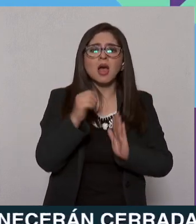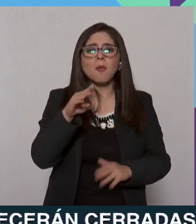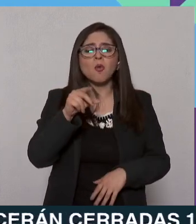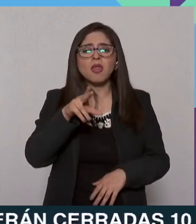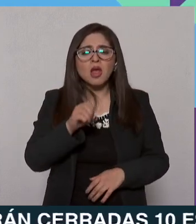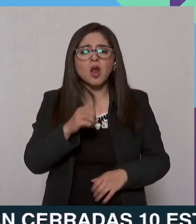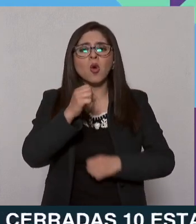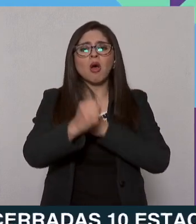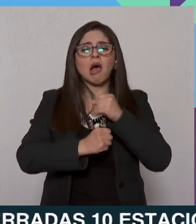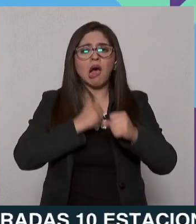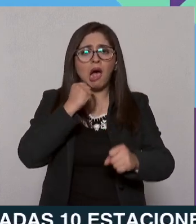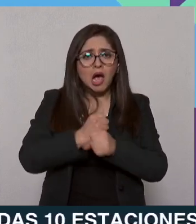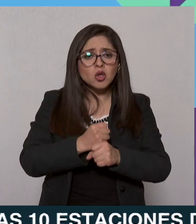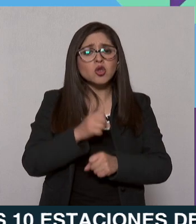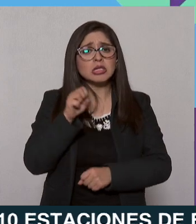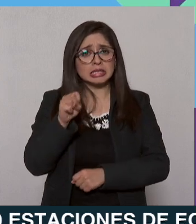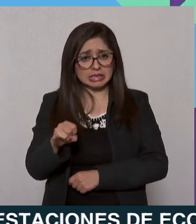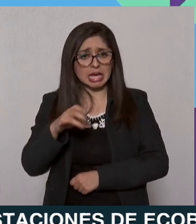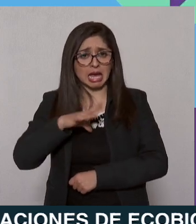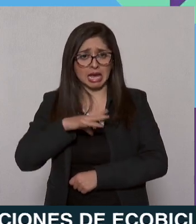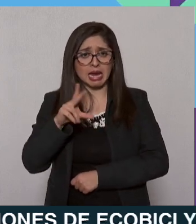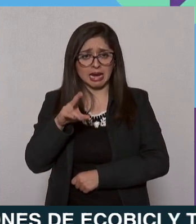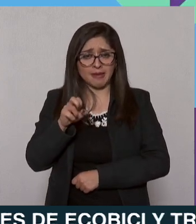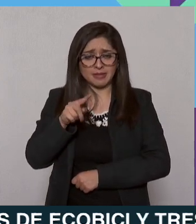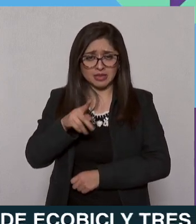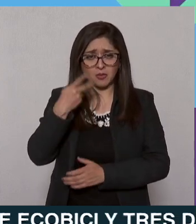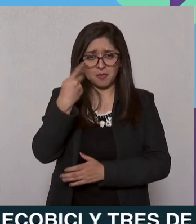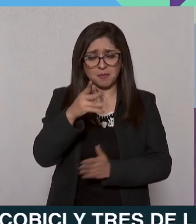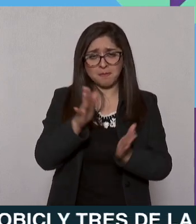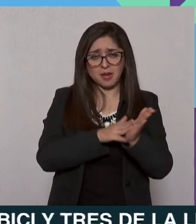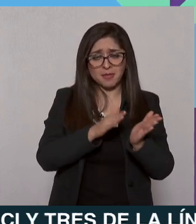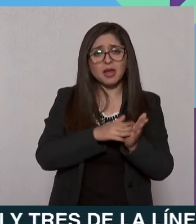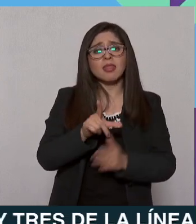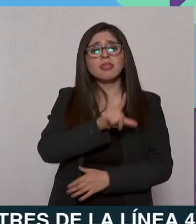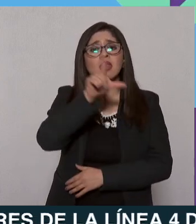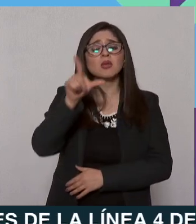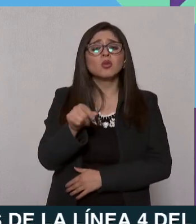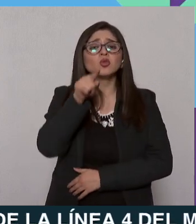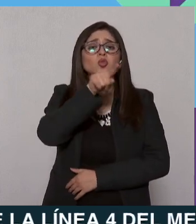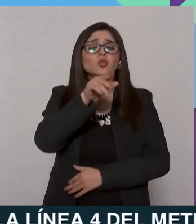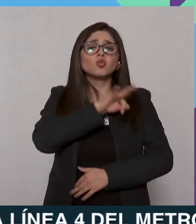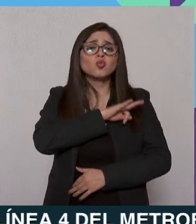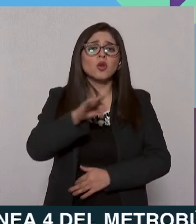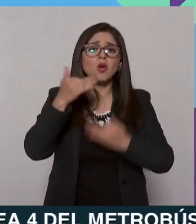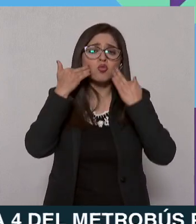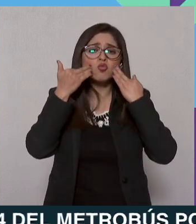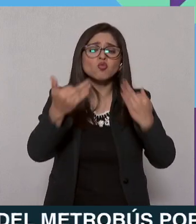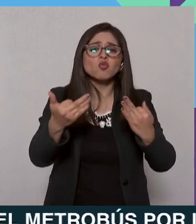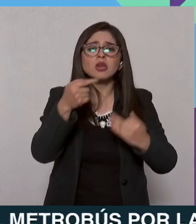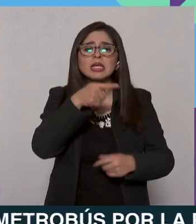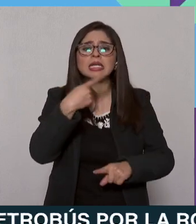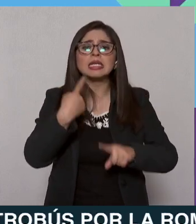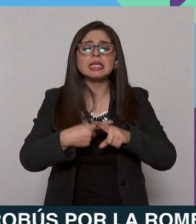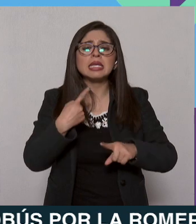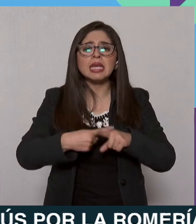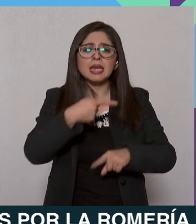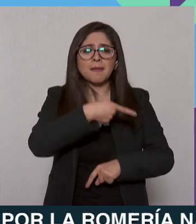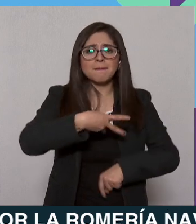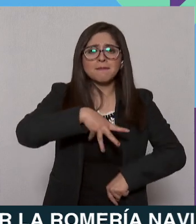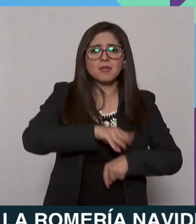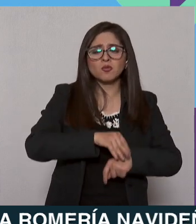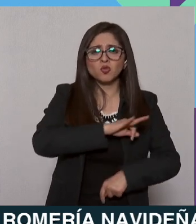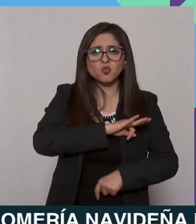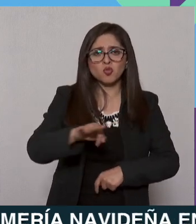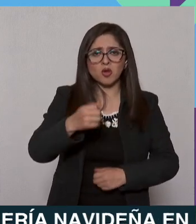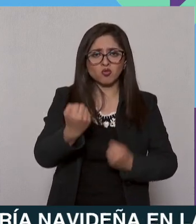tiene o no la última revista. También, aunado a esto, te mostramos quién es el conductor que está, o conductor o conductores asignados a este taxi.